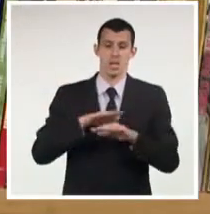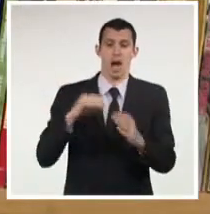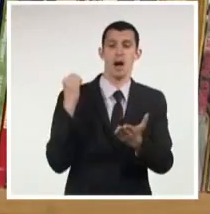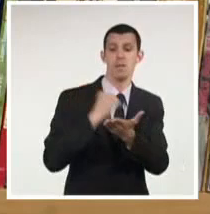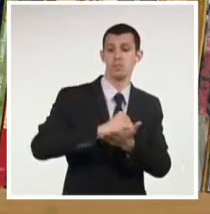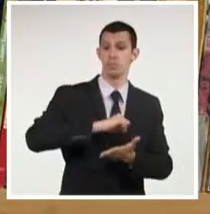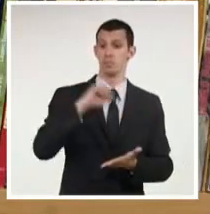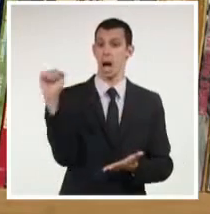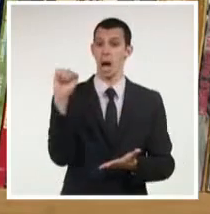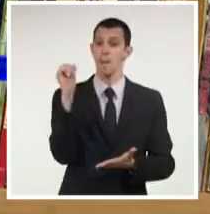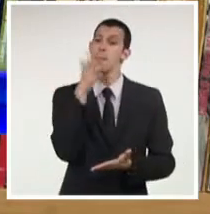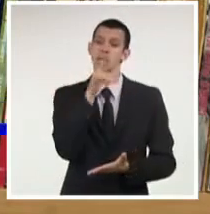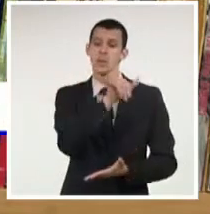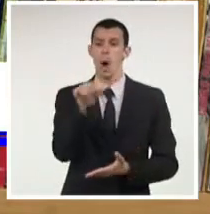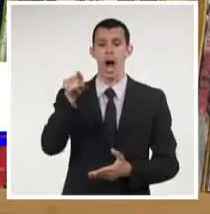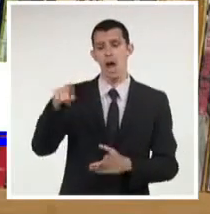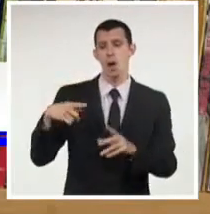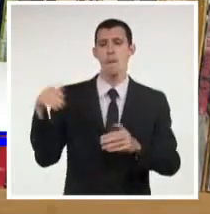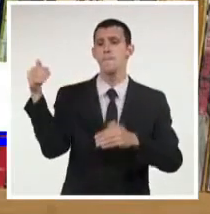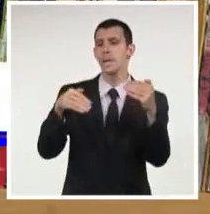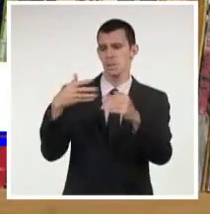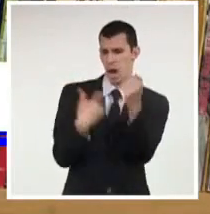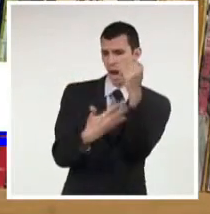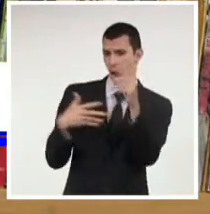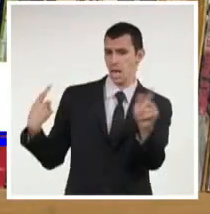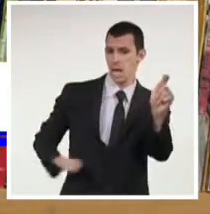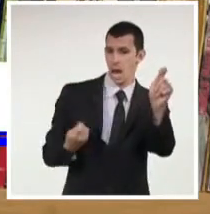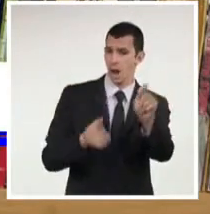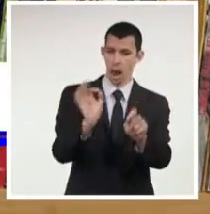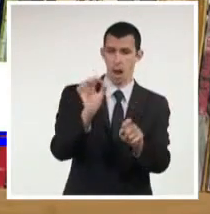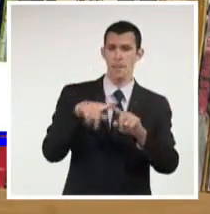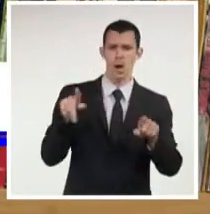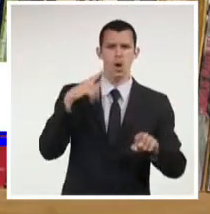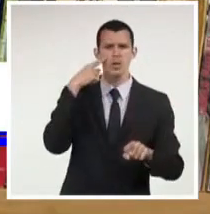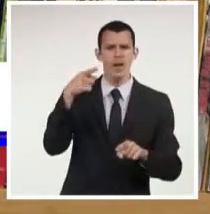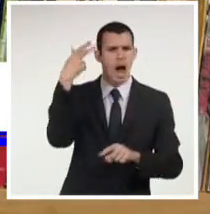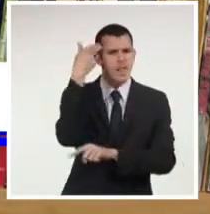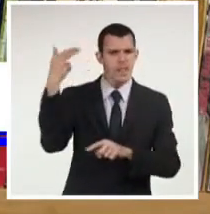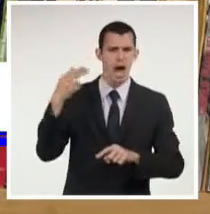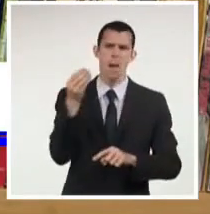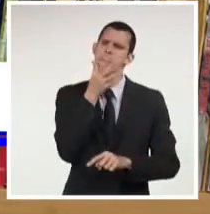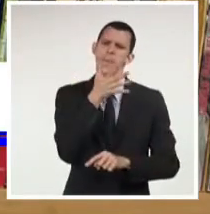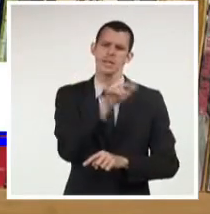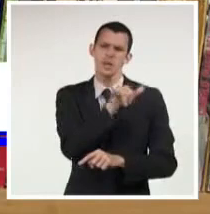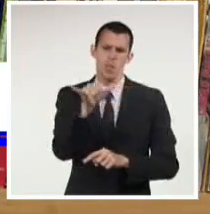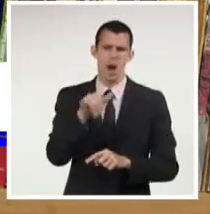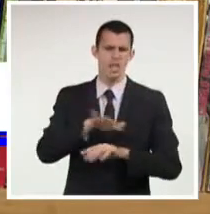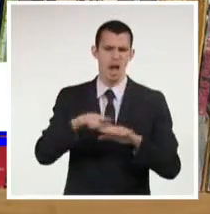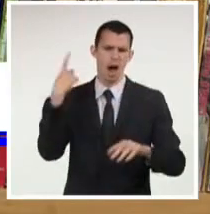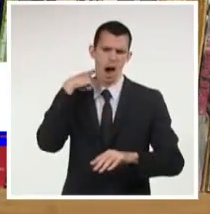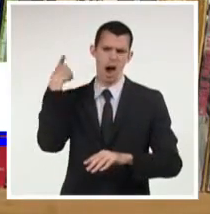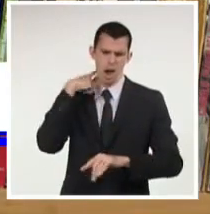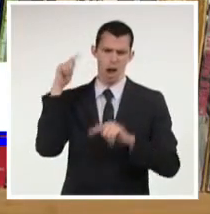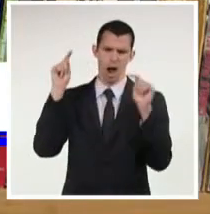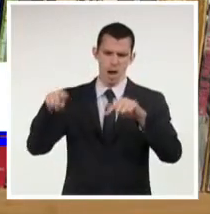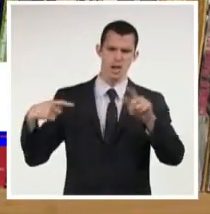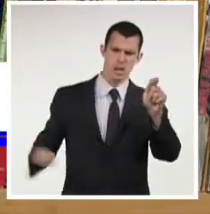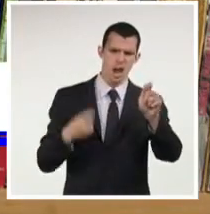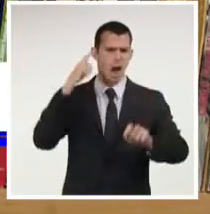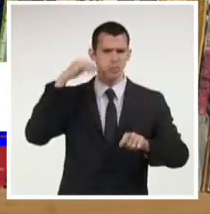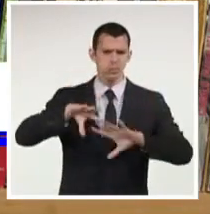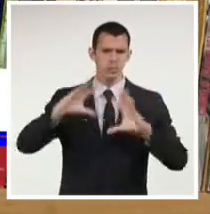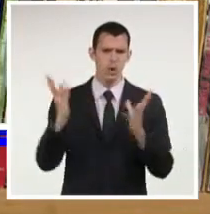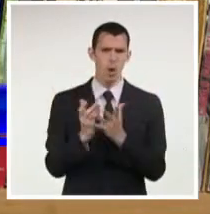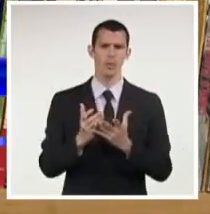del comandante en jefe a la escuela de cadetes en el año 1975 significó mucho para nosotros. Éramos cadetes en aquella